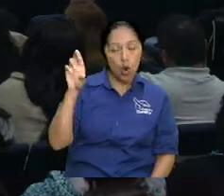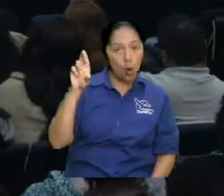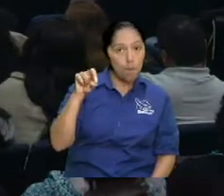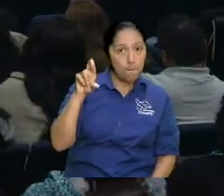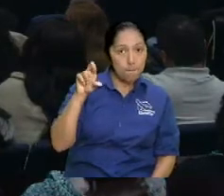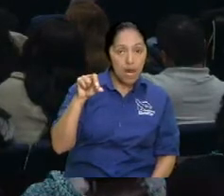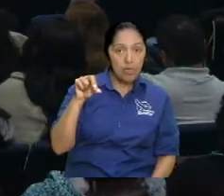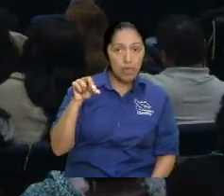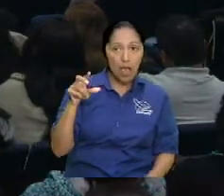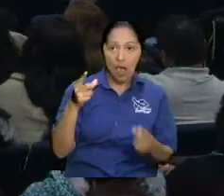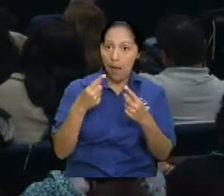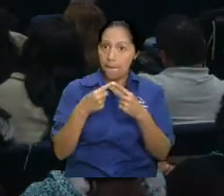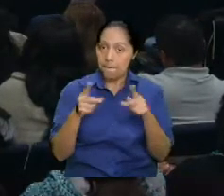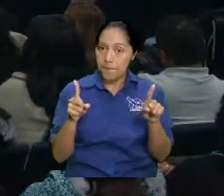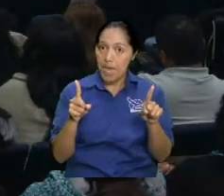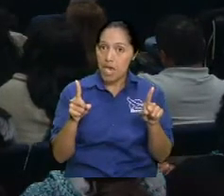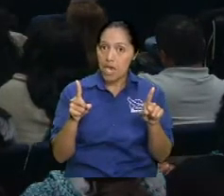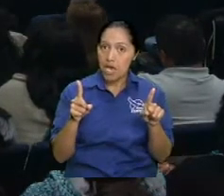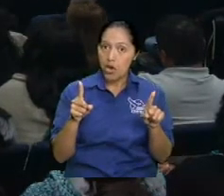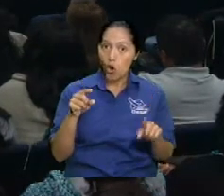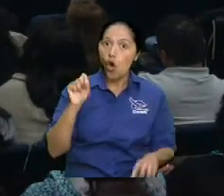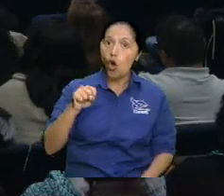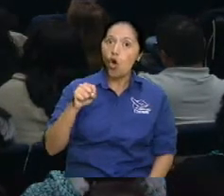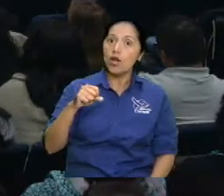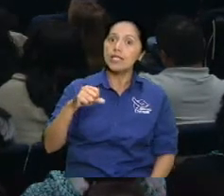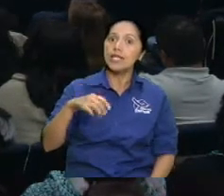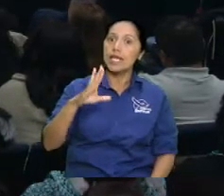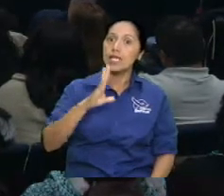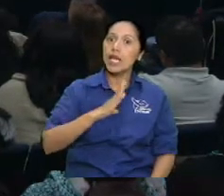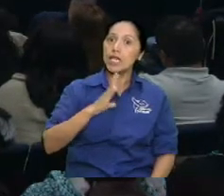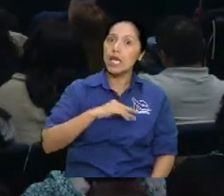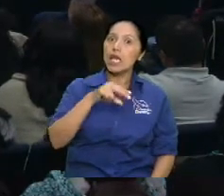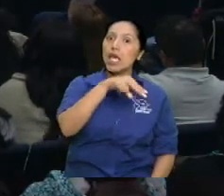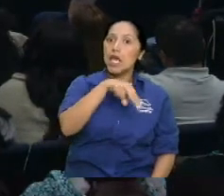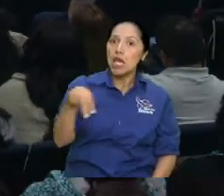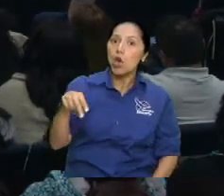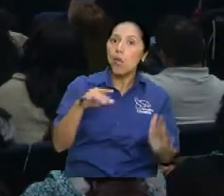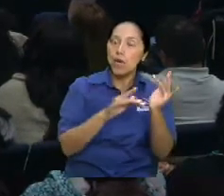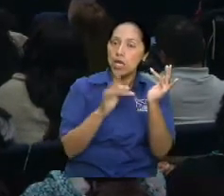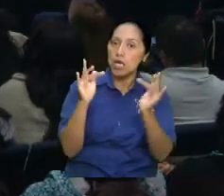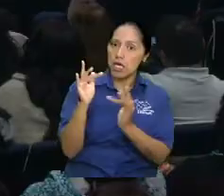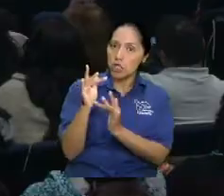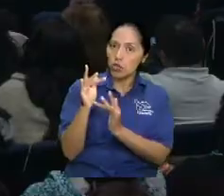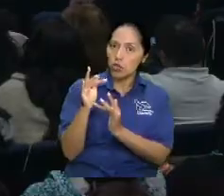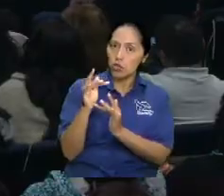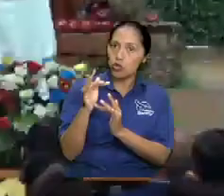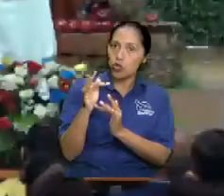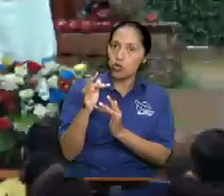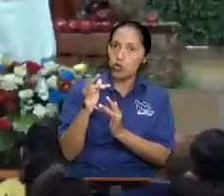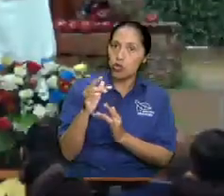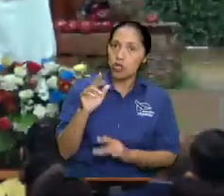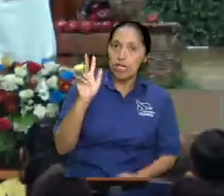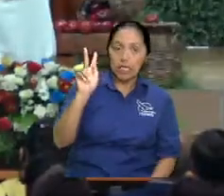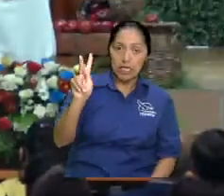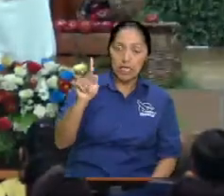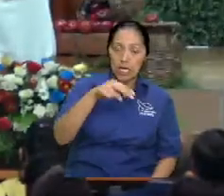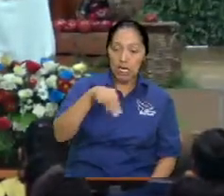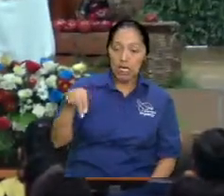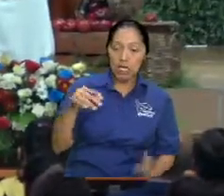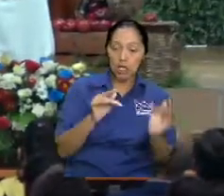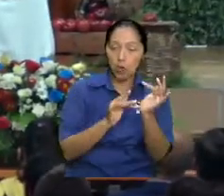Te doy, en el nombre de Jesús, levántate. ¿Y qué era más valioso, el oro, la plata o lo que le dio al otro? Entonces no era